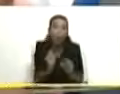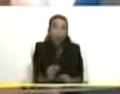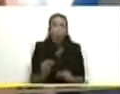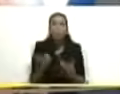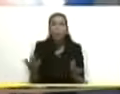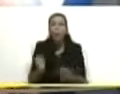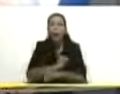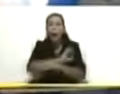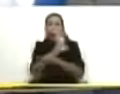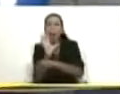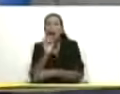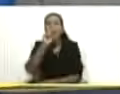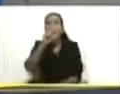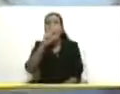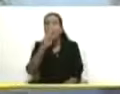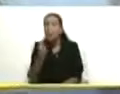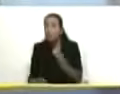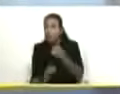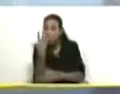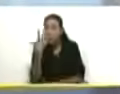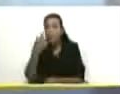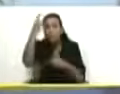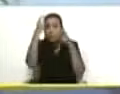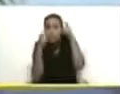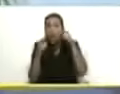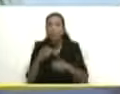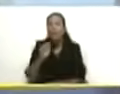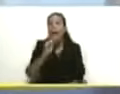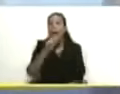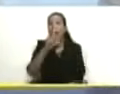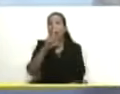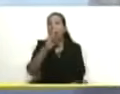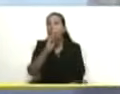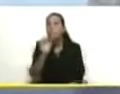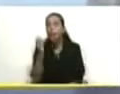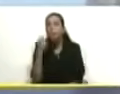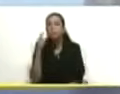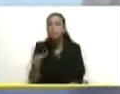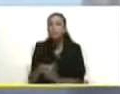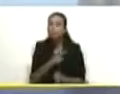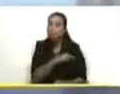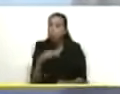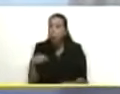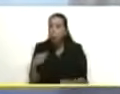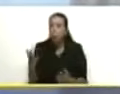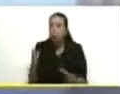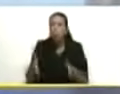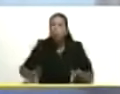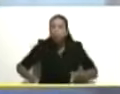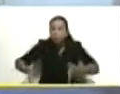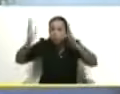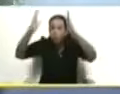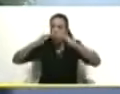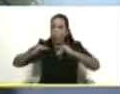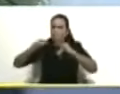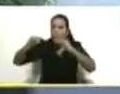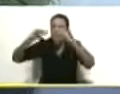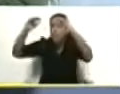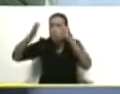Alba, fundada por el comandante Hugo Chávez? Sí, bueno, presidente, nosotros aquí trajimos esta